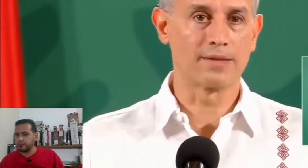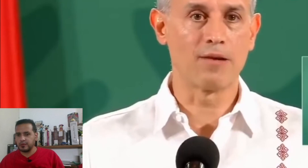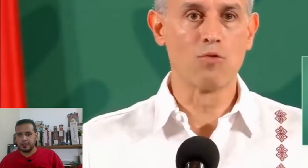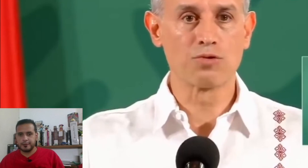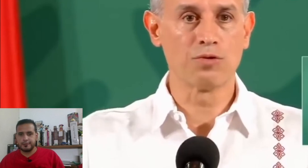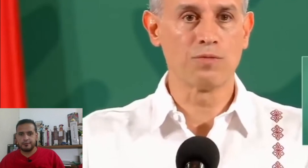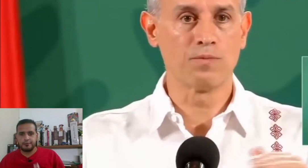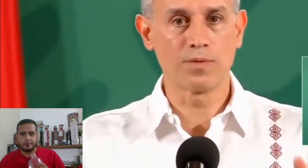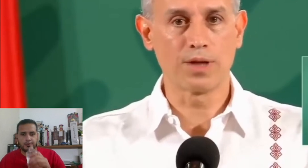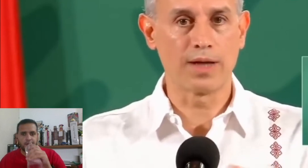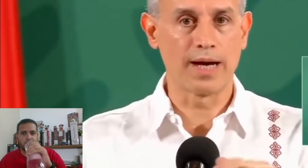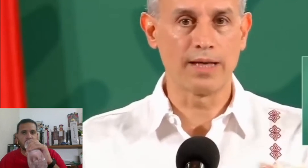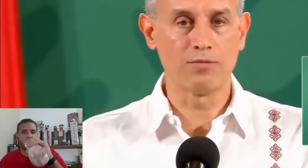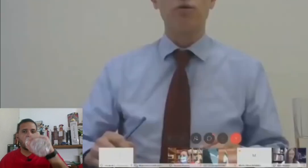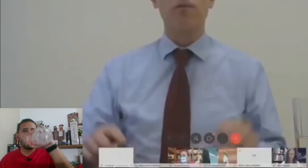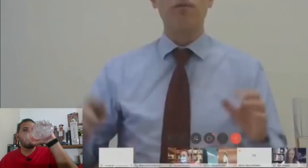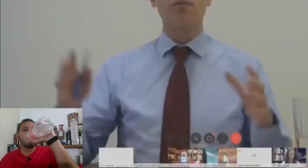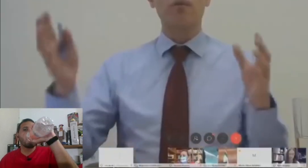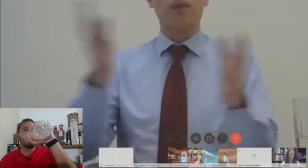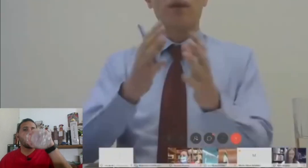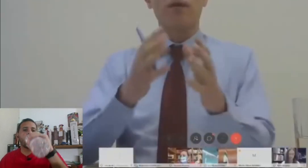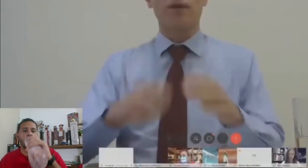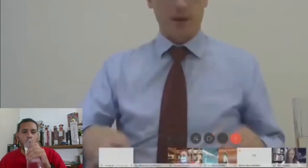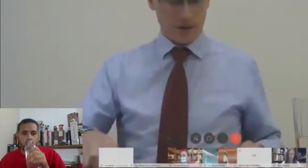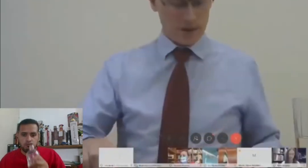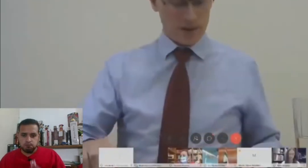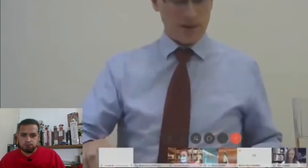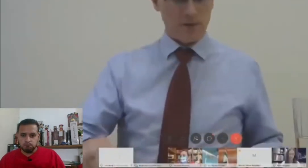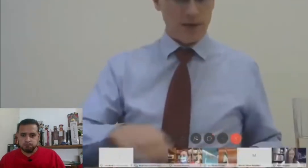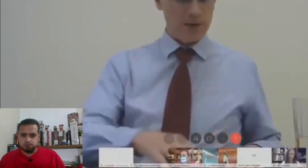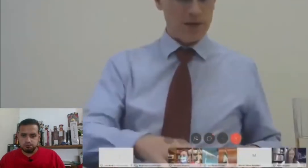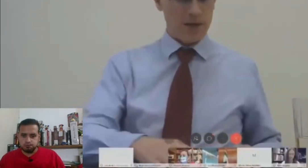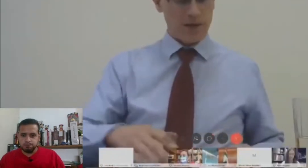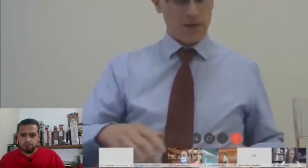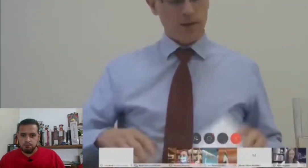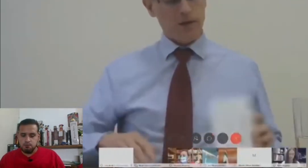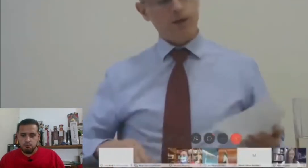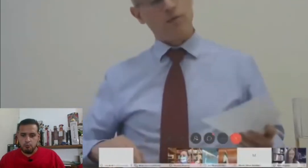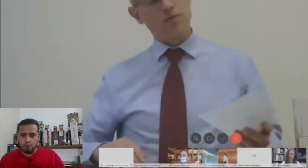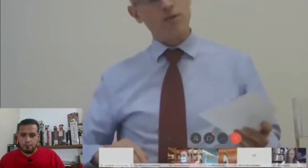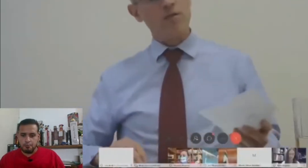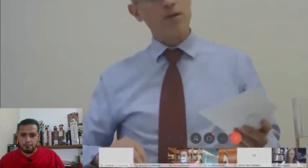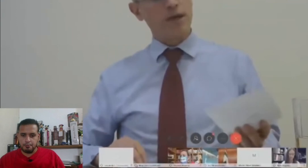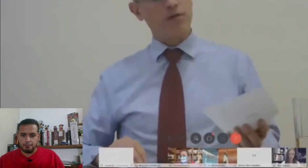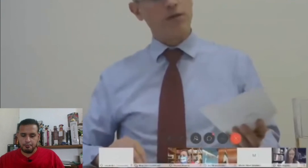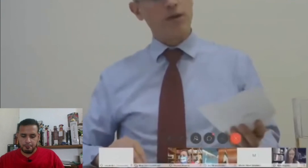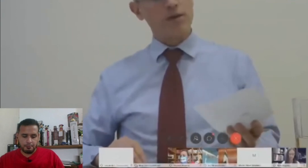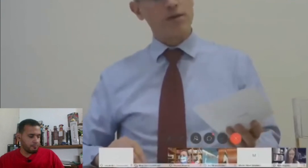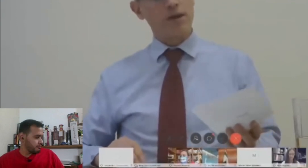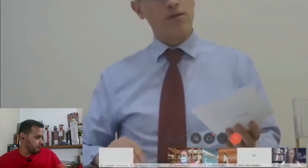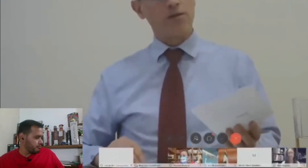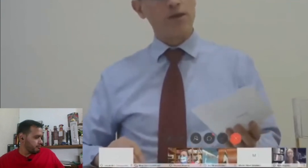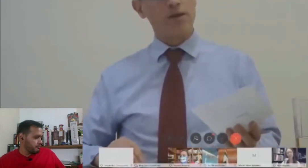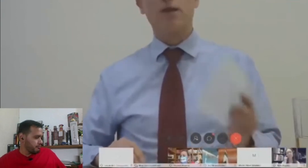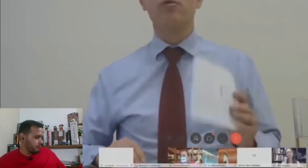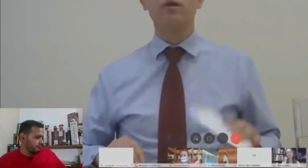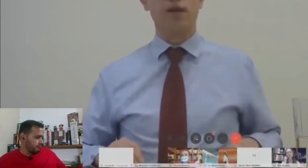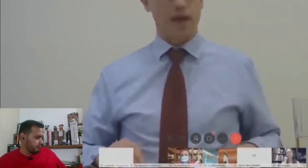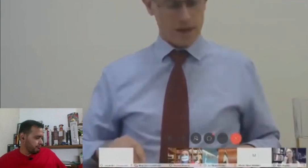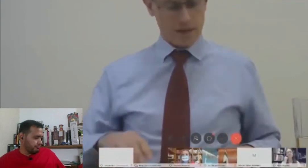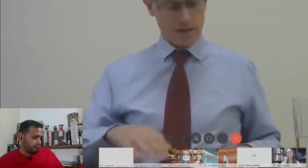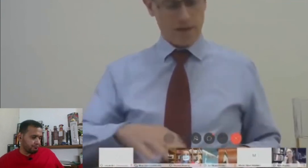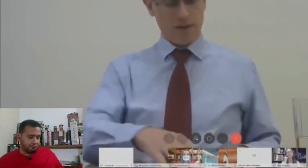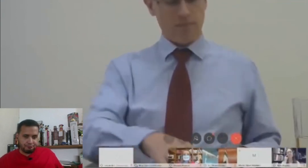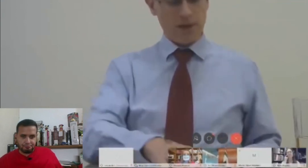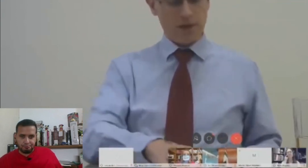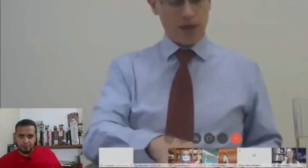subsecretario López-Gatell y cualquier otro funcionario que pueda resultar responsable. El caso derivó de la denuncia presentada por los familiares de personas